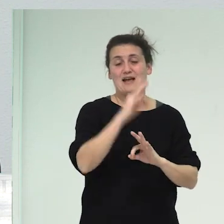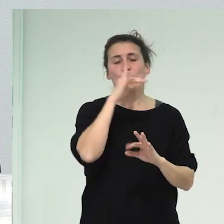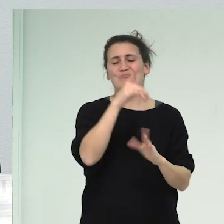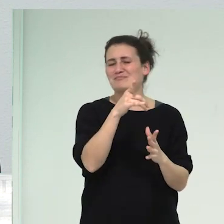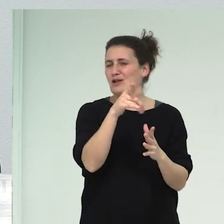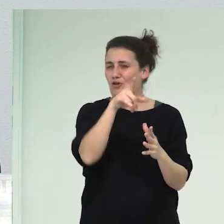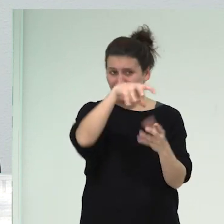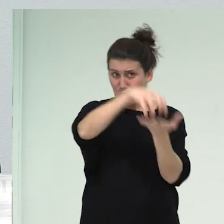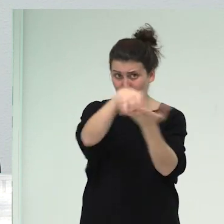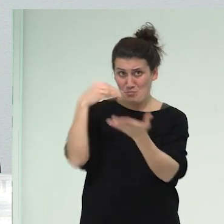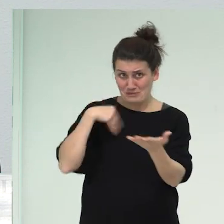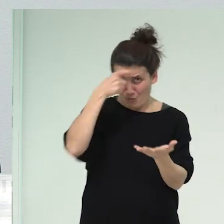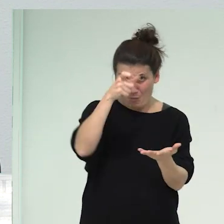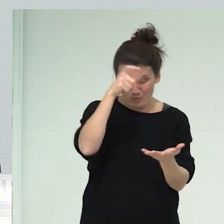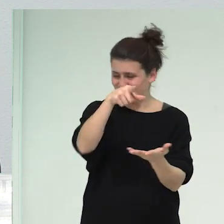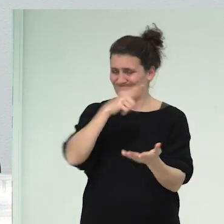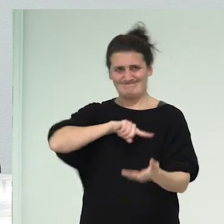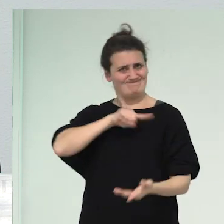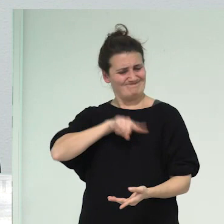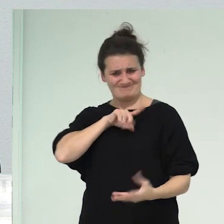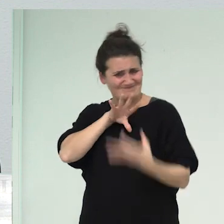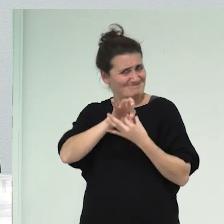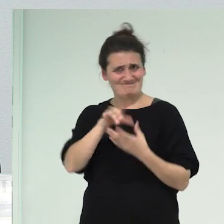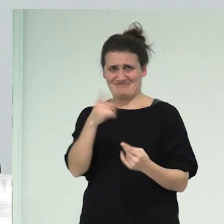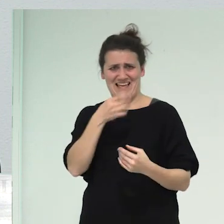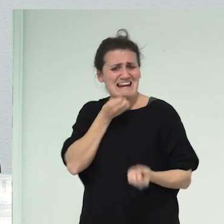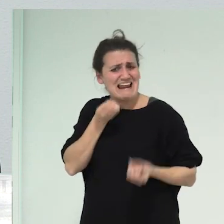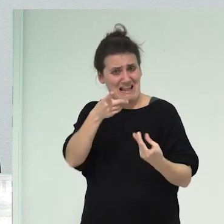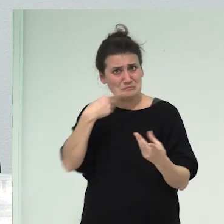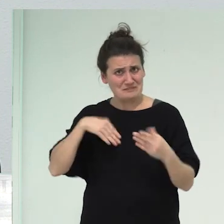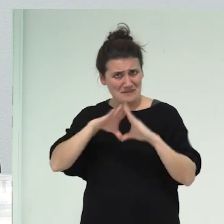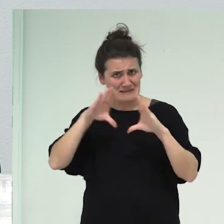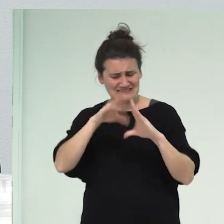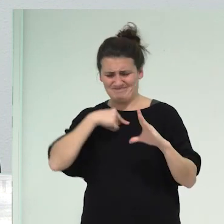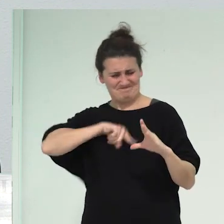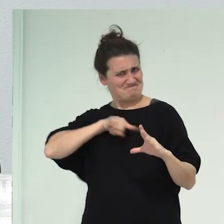no se sentían incluidas en esos relatos feministas.